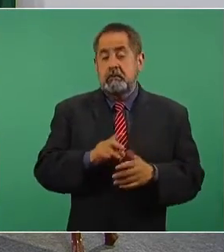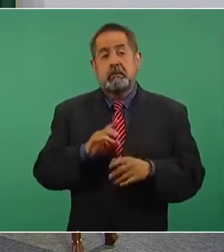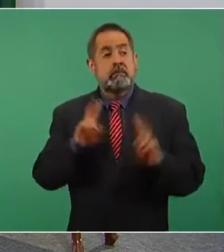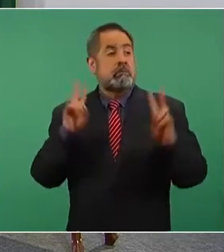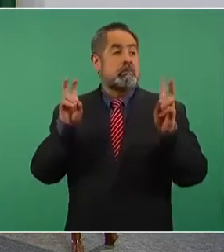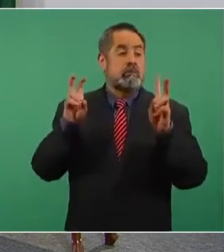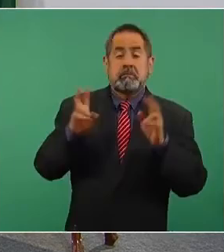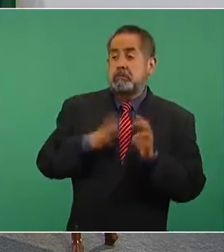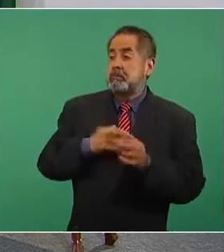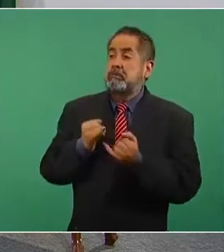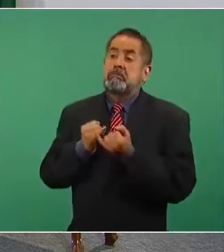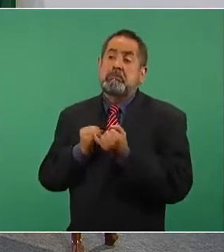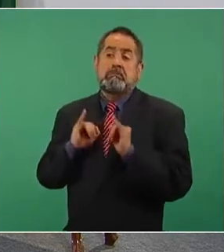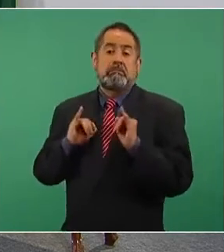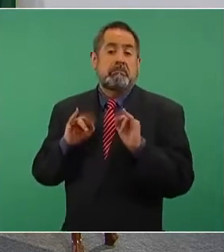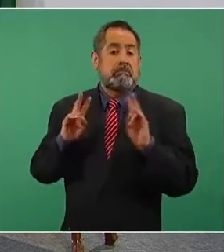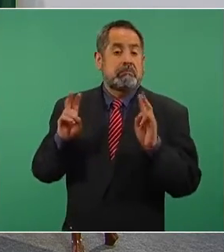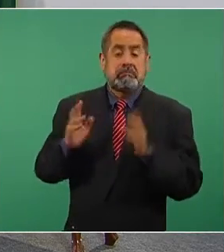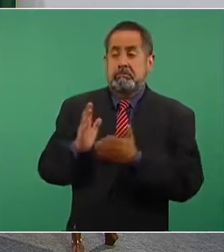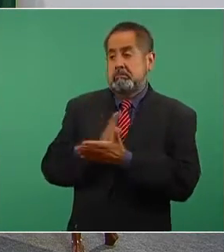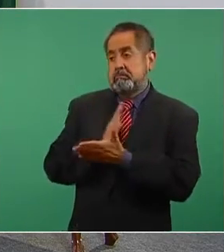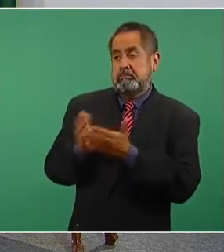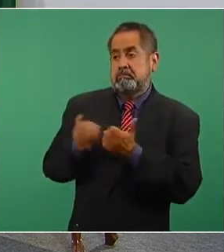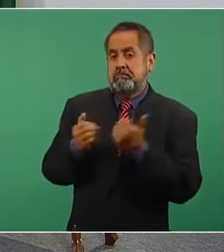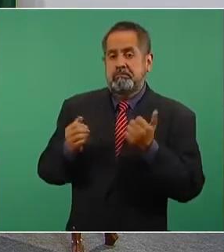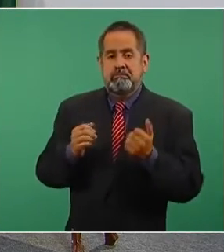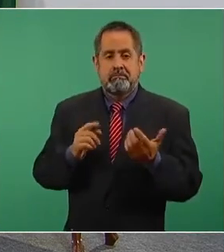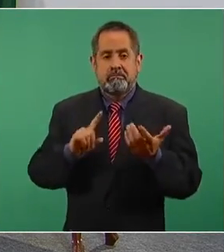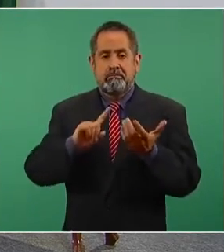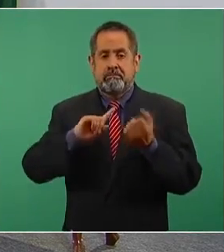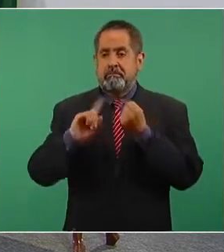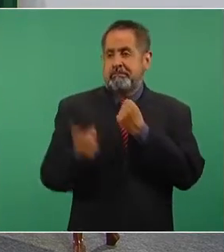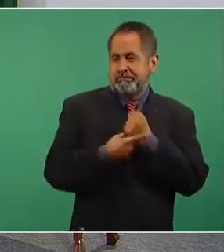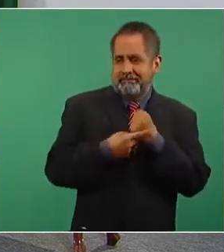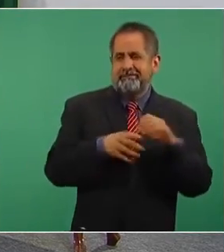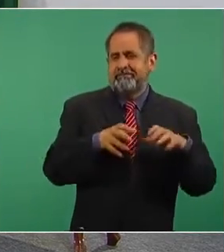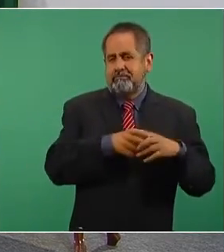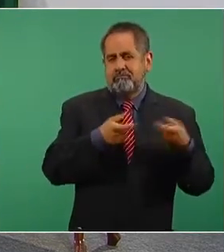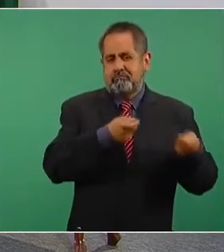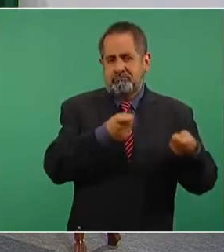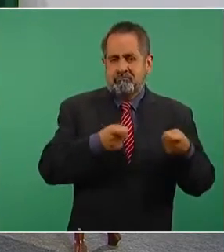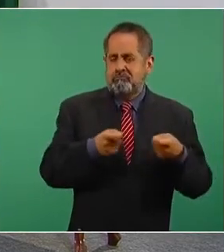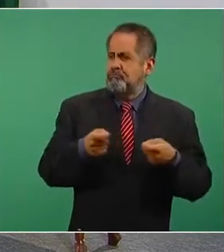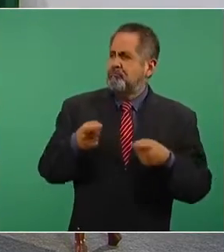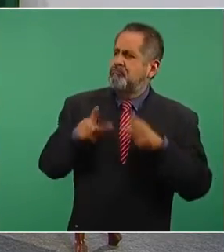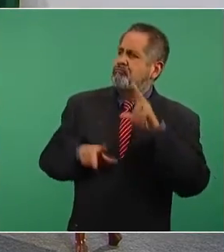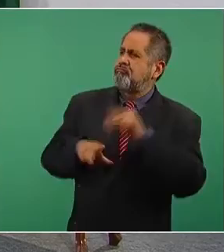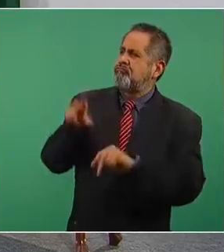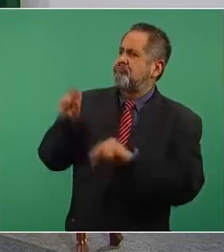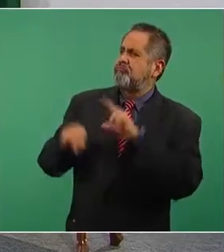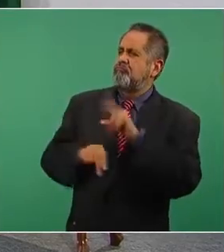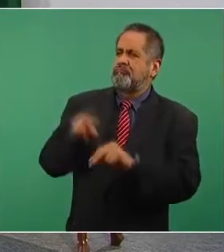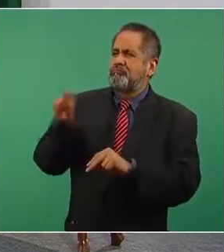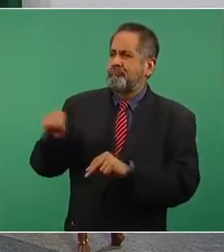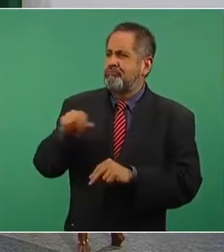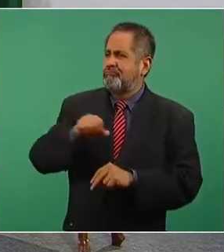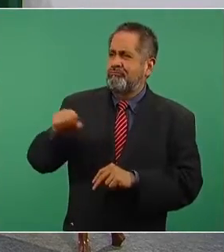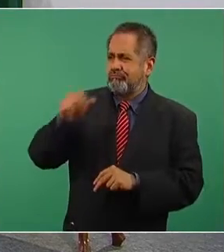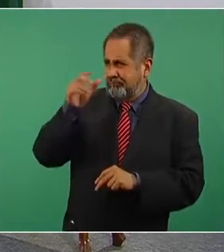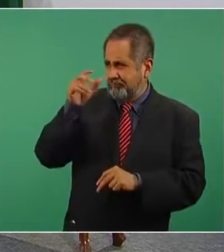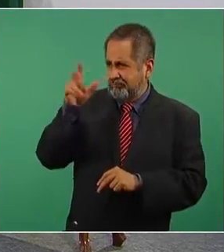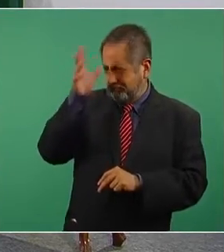aparentemente independientes de la llamada sociedad civil, a oponerse.